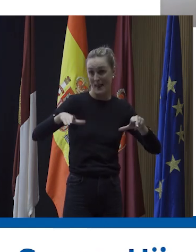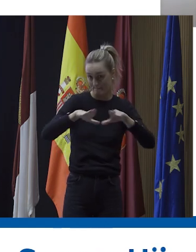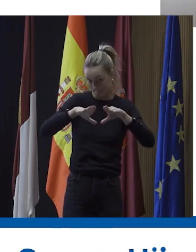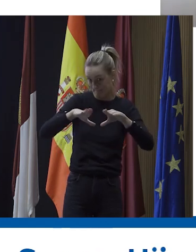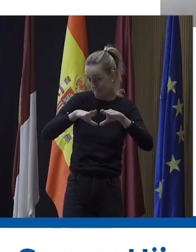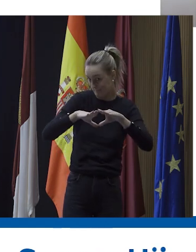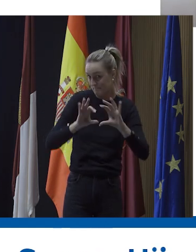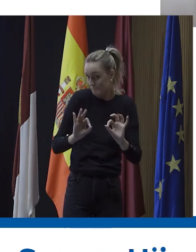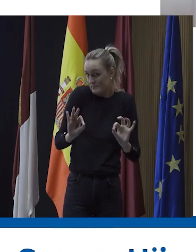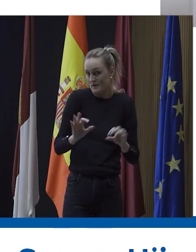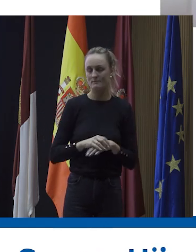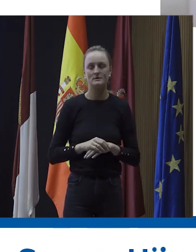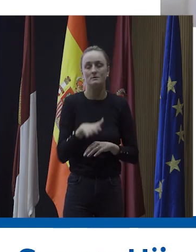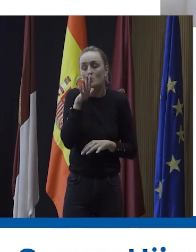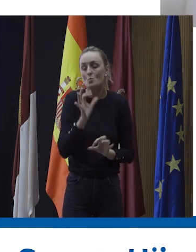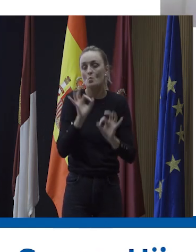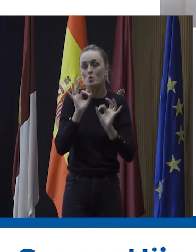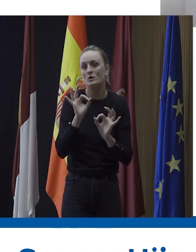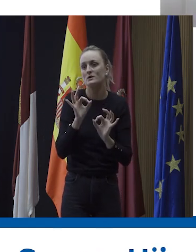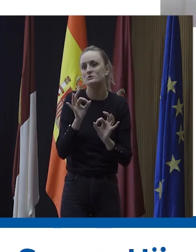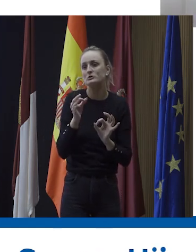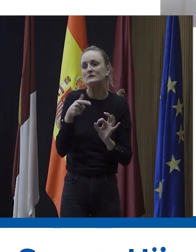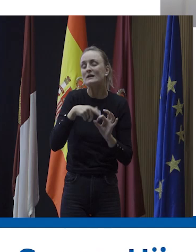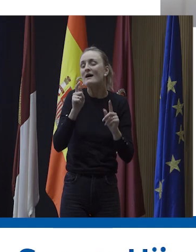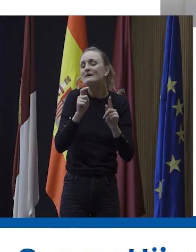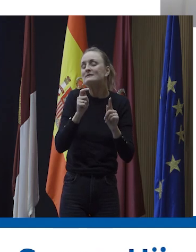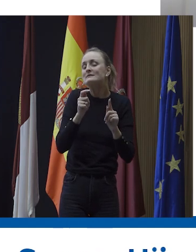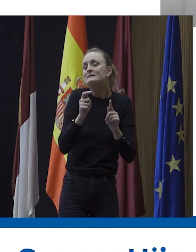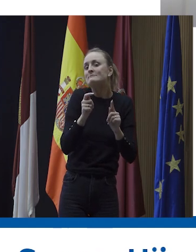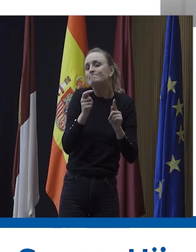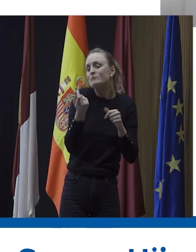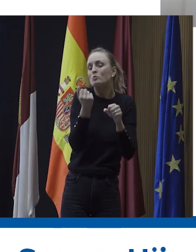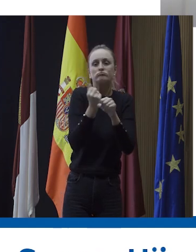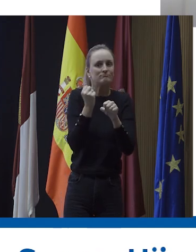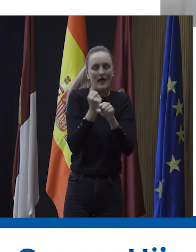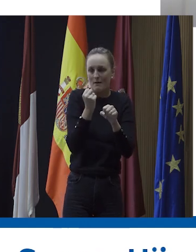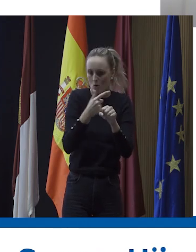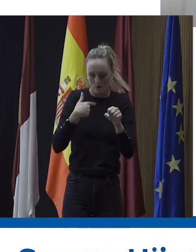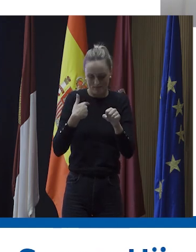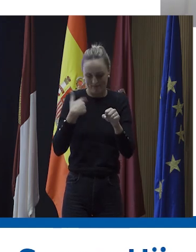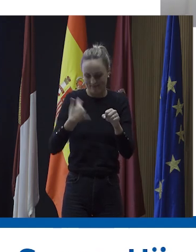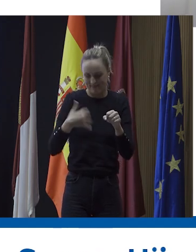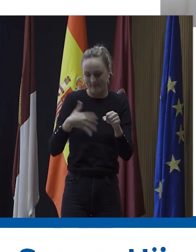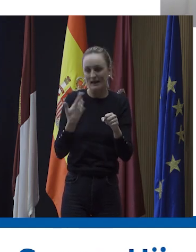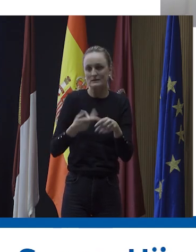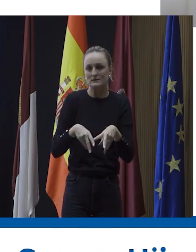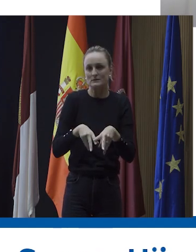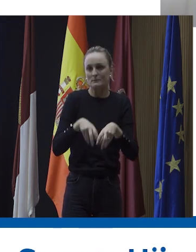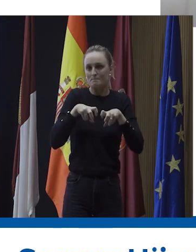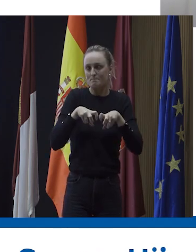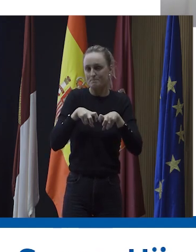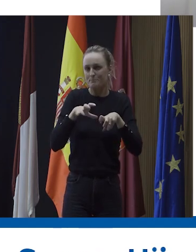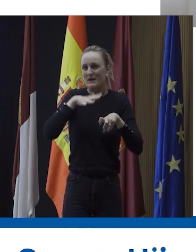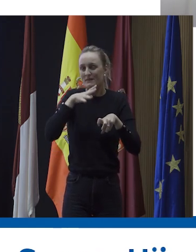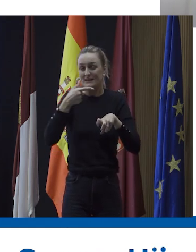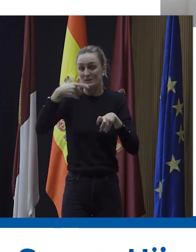por lo tanto van a tener una función sobre todo de contención de todo lo